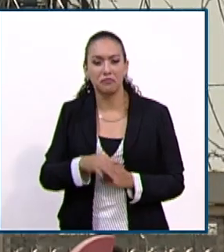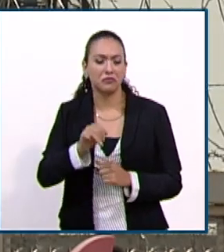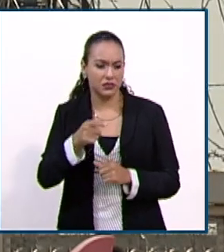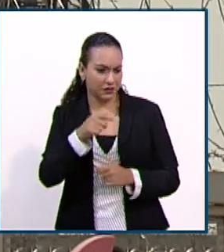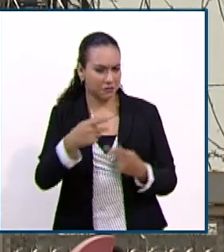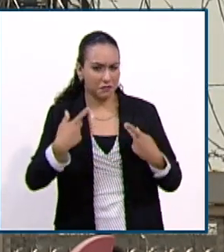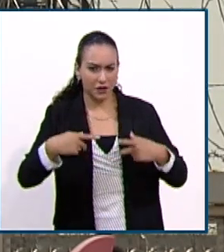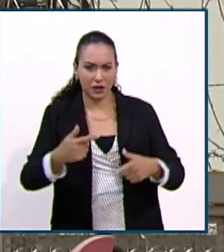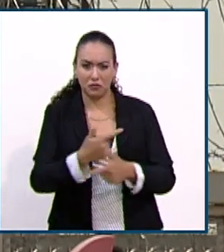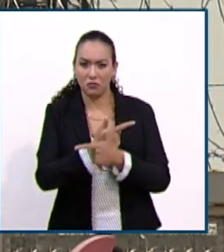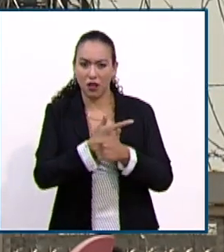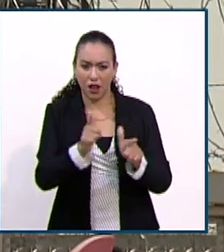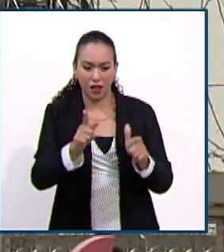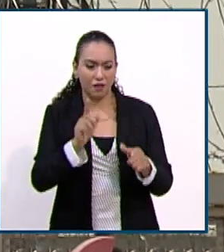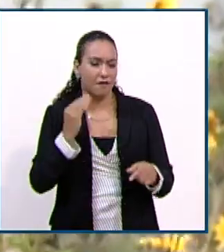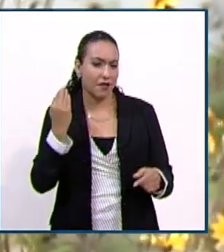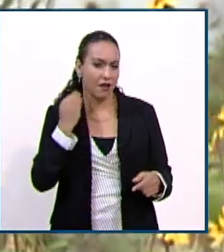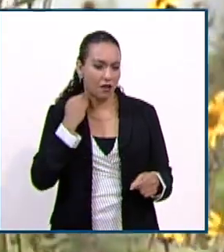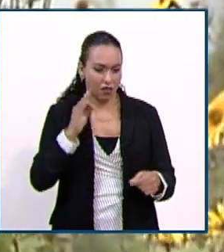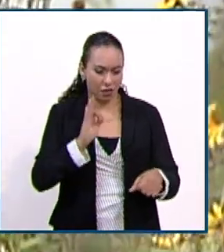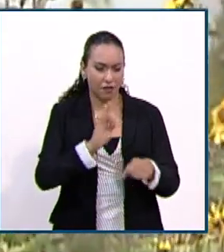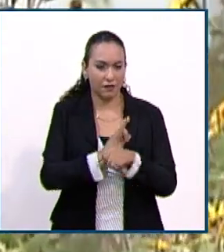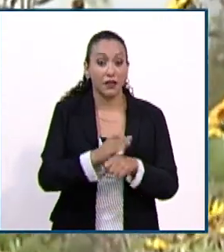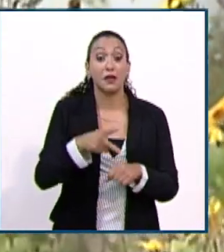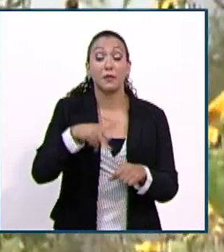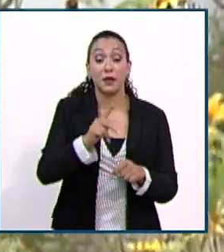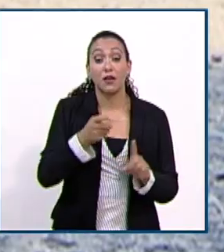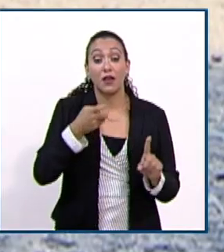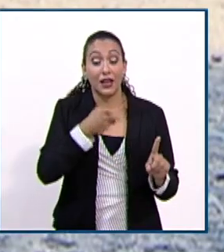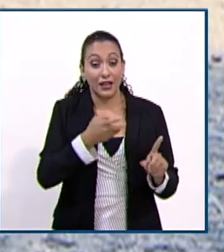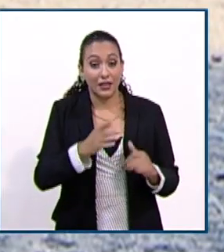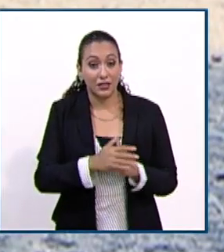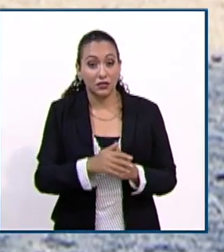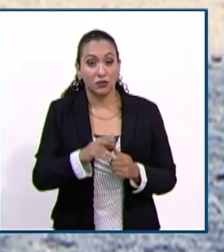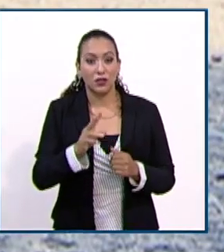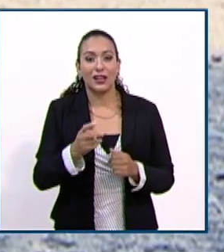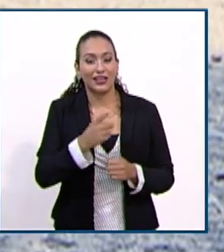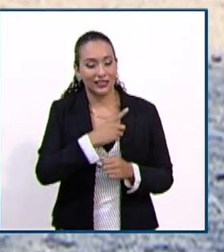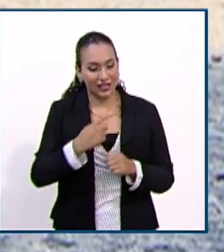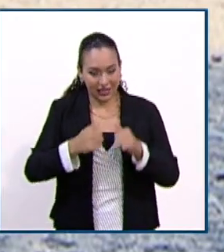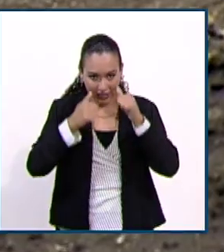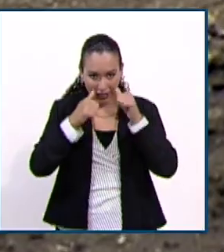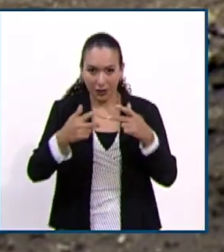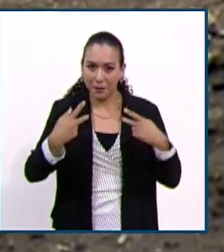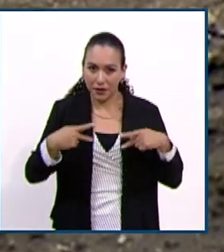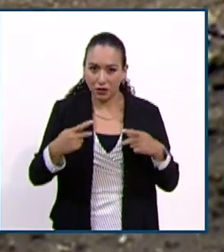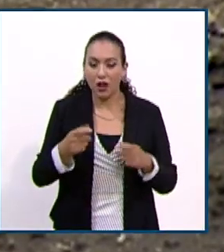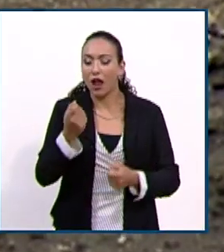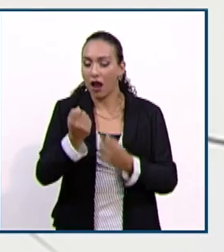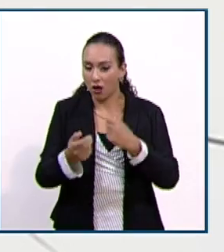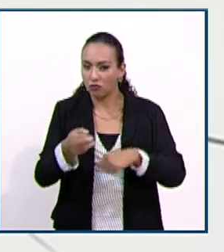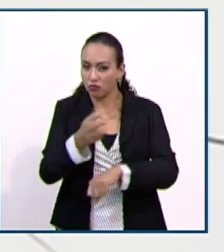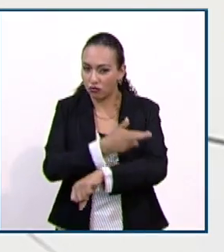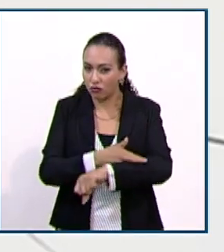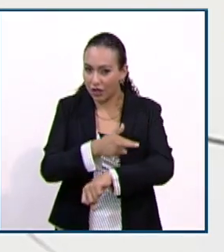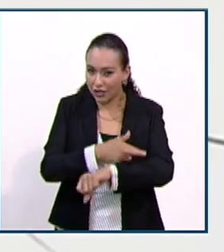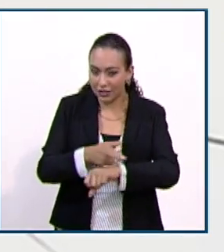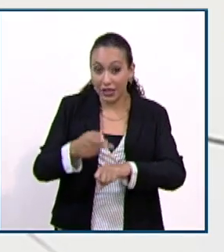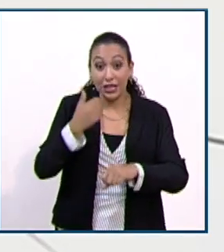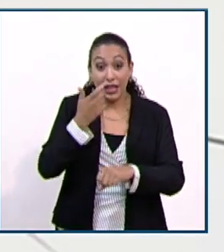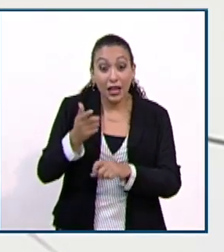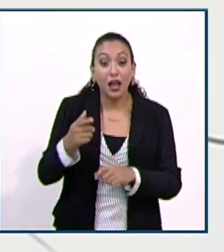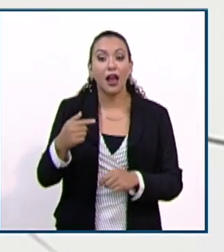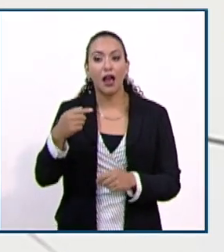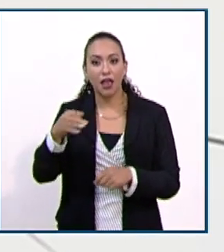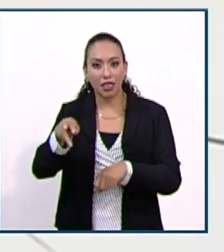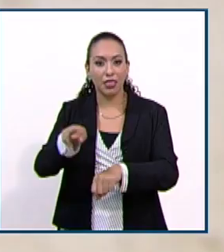de defensa de ninguna manera debe ser considerado como un acto deliberado de las personas procesadas para prolongar el proceso